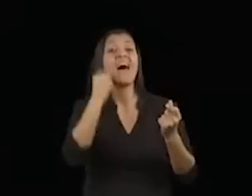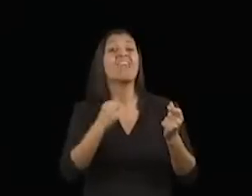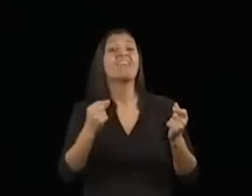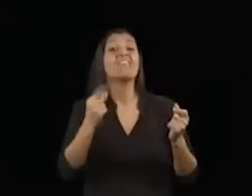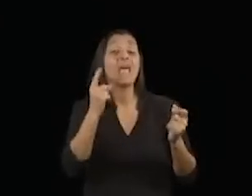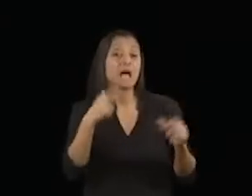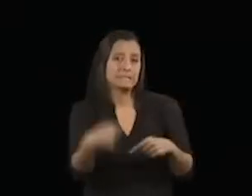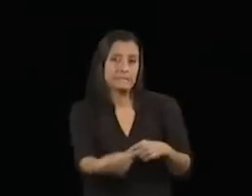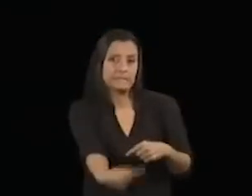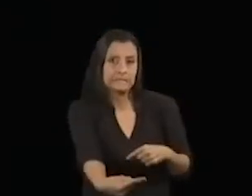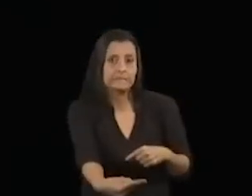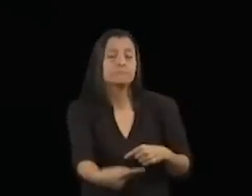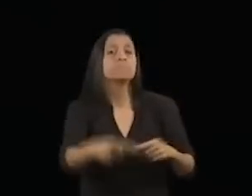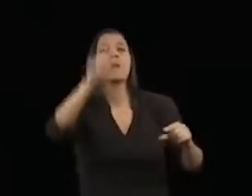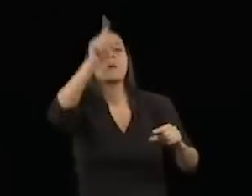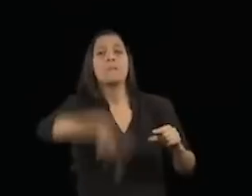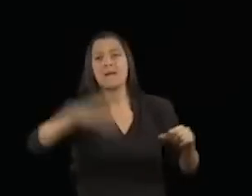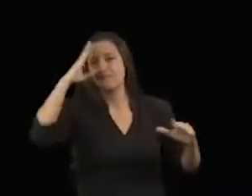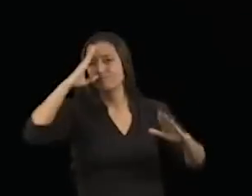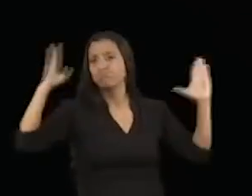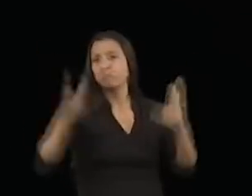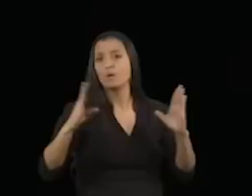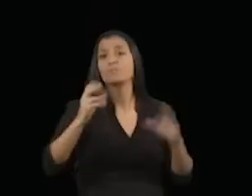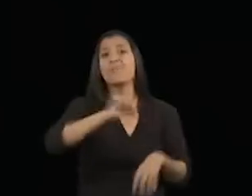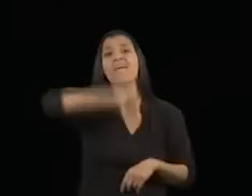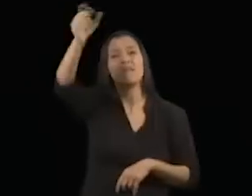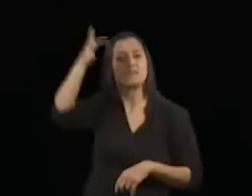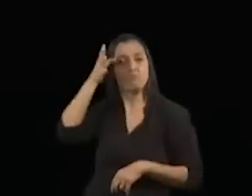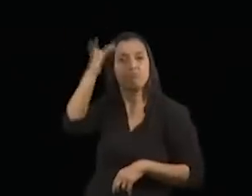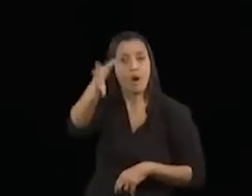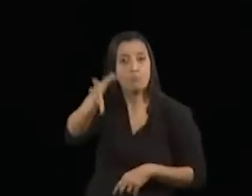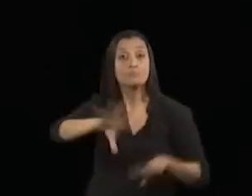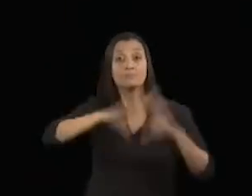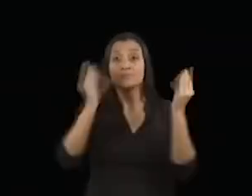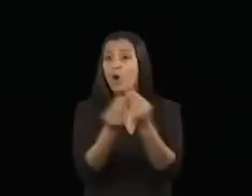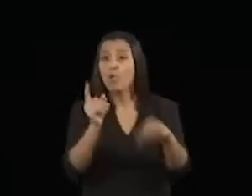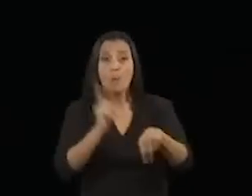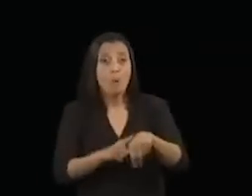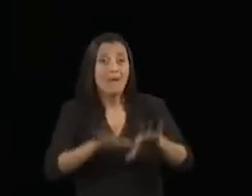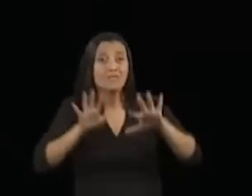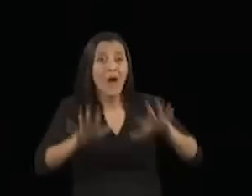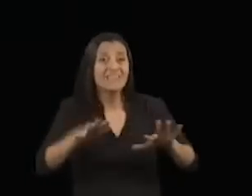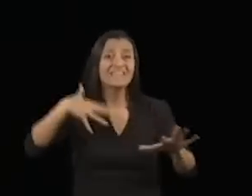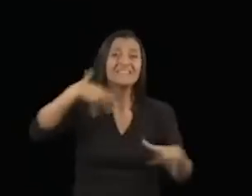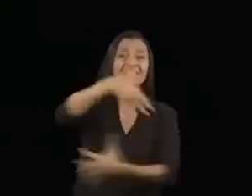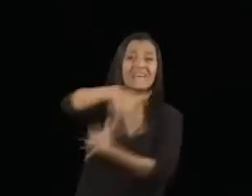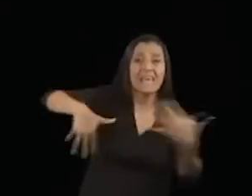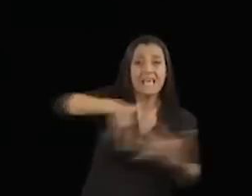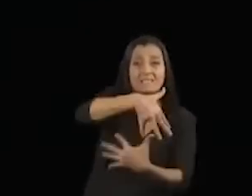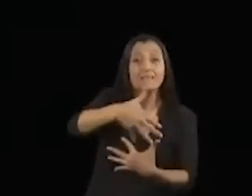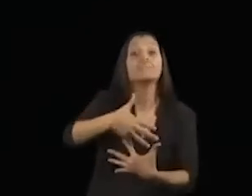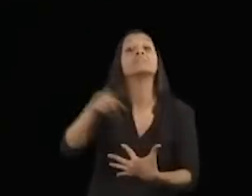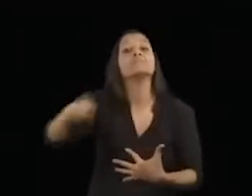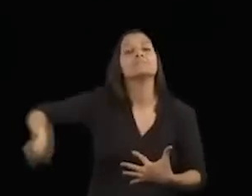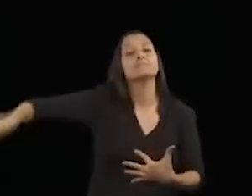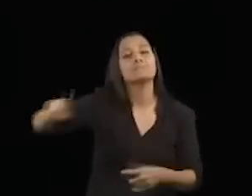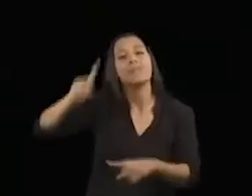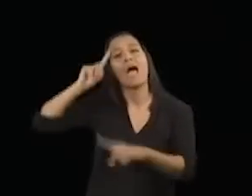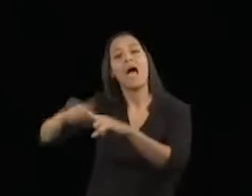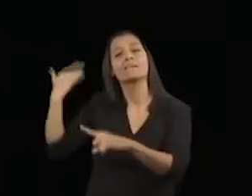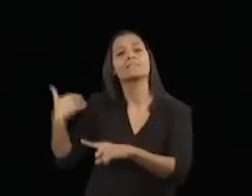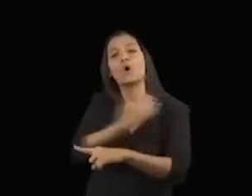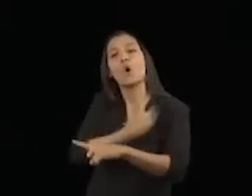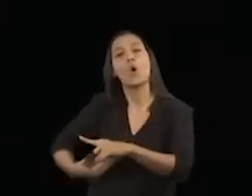que eso detonara una hiperinflación y en el medio de toda esa megacrisis ellos volver al